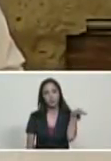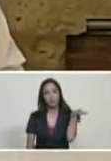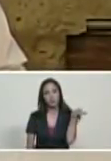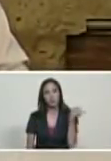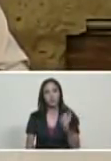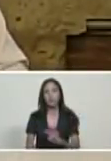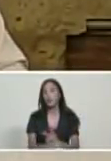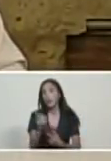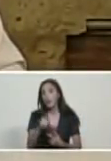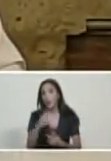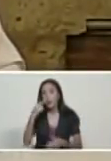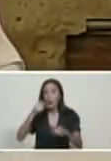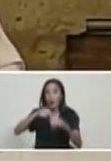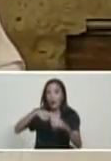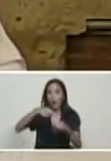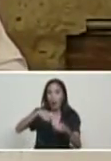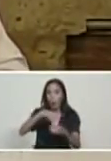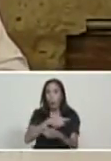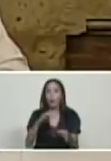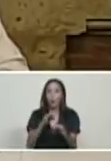Petro, que arrancó